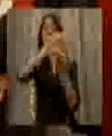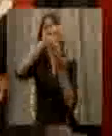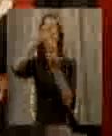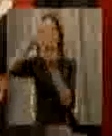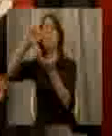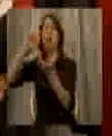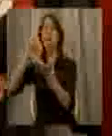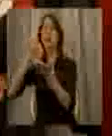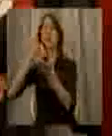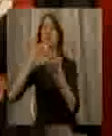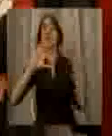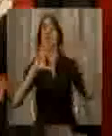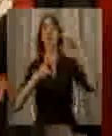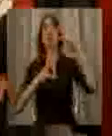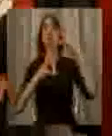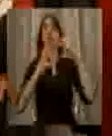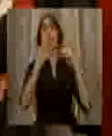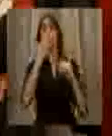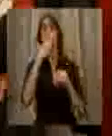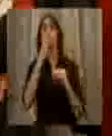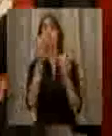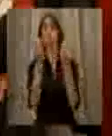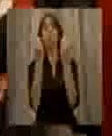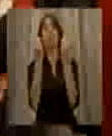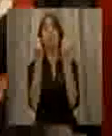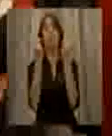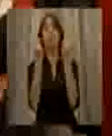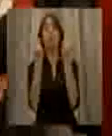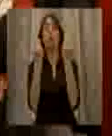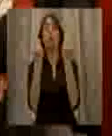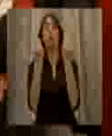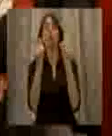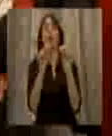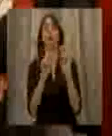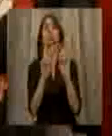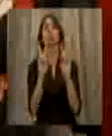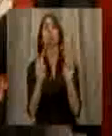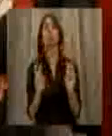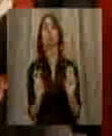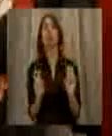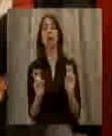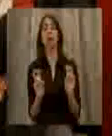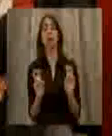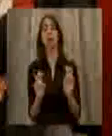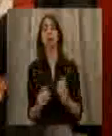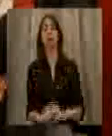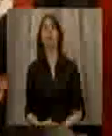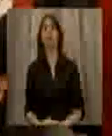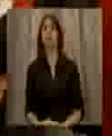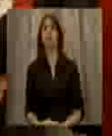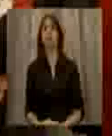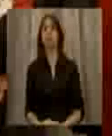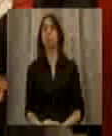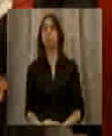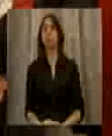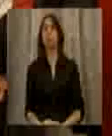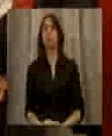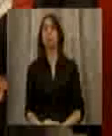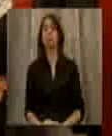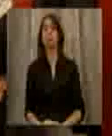países de mejor posición en esta materia a nivel mundial.